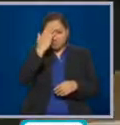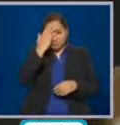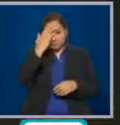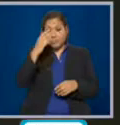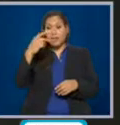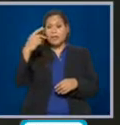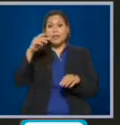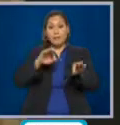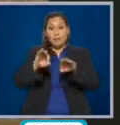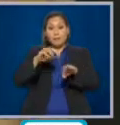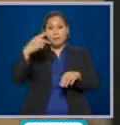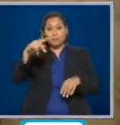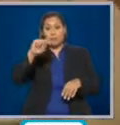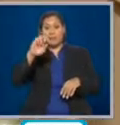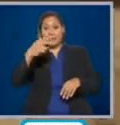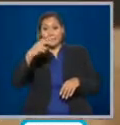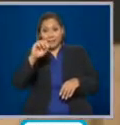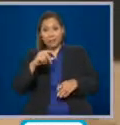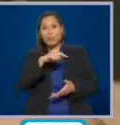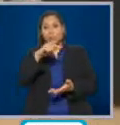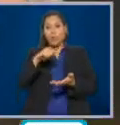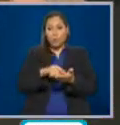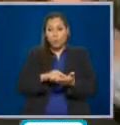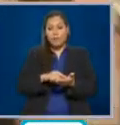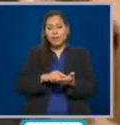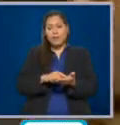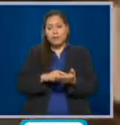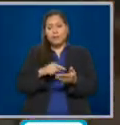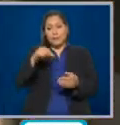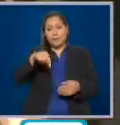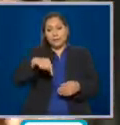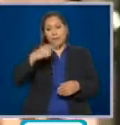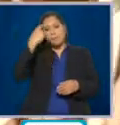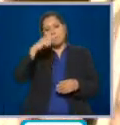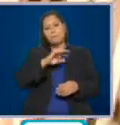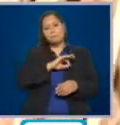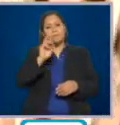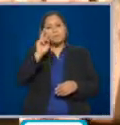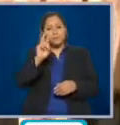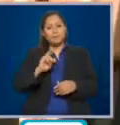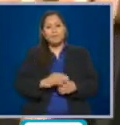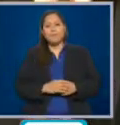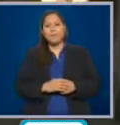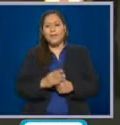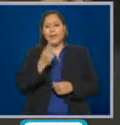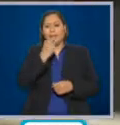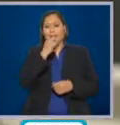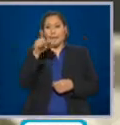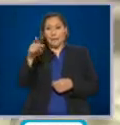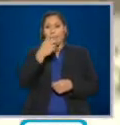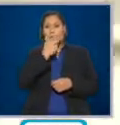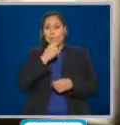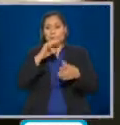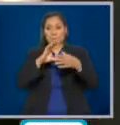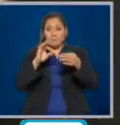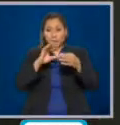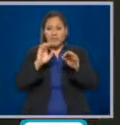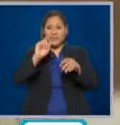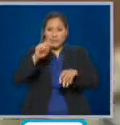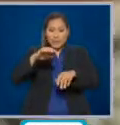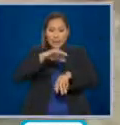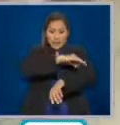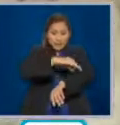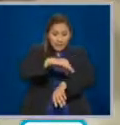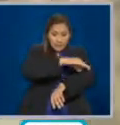creo que es el lugar indicado para verlo. Oye, y bueno, él decía que la barrera entre la ingeniería y el